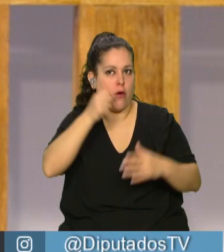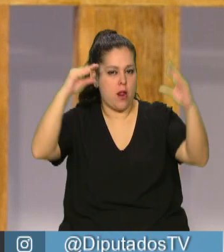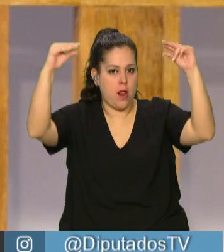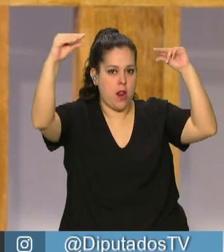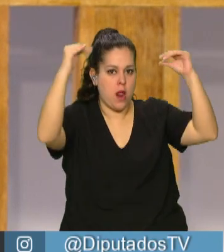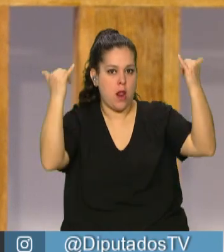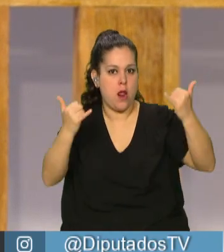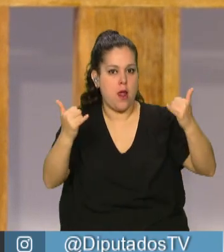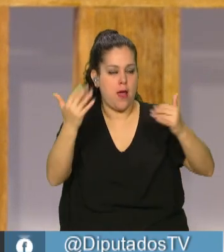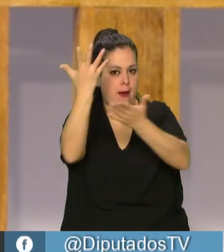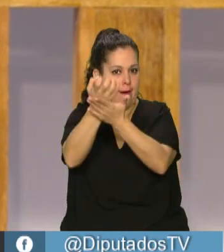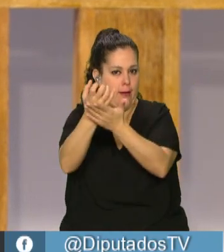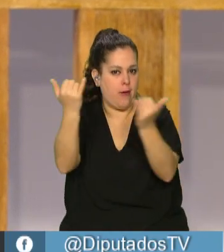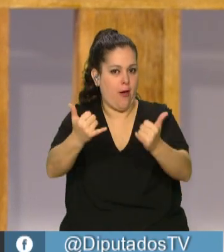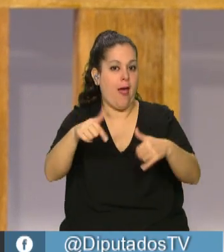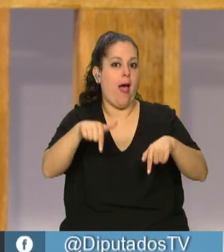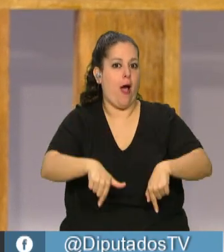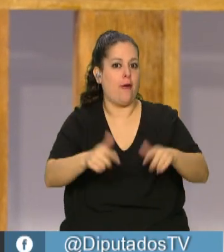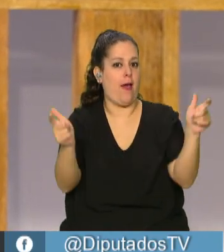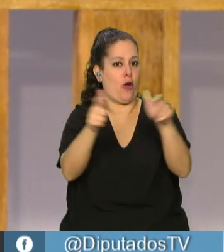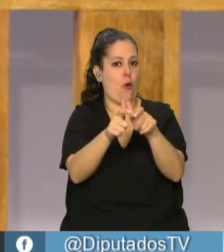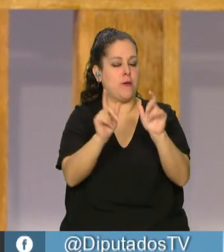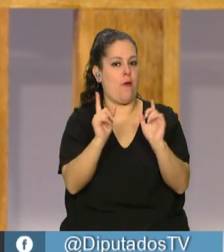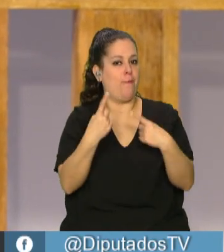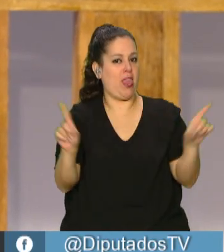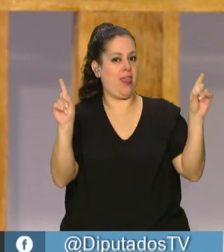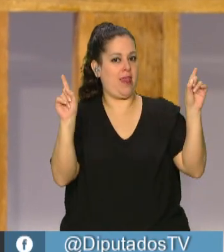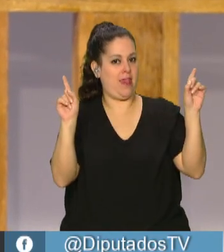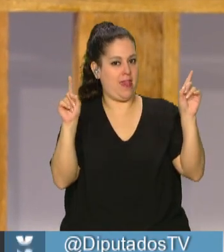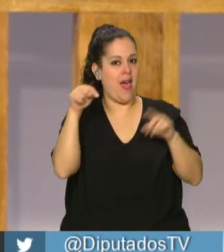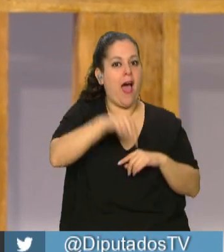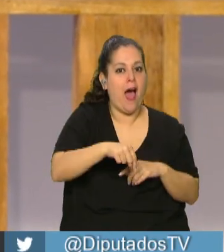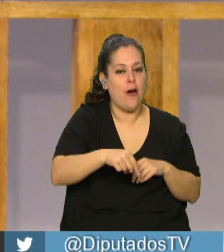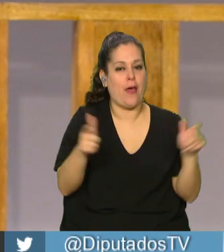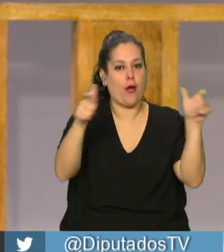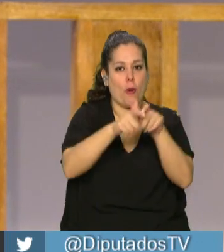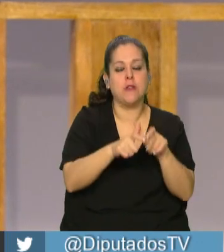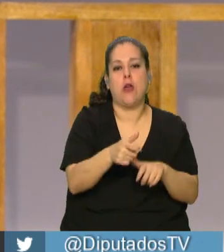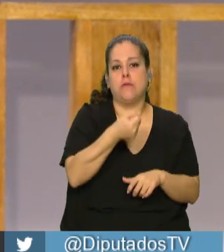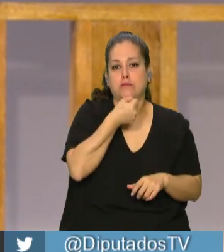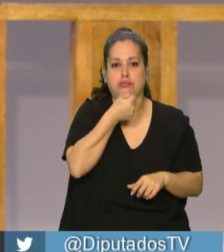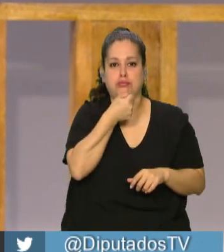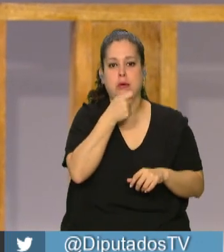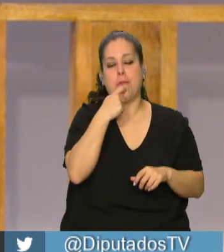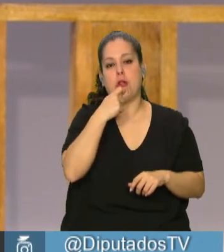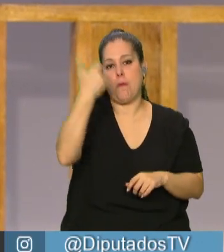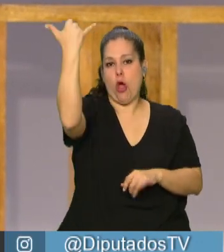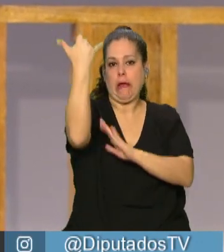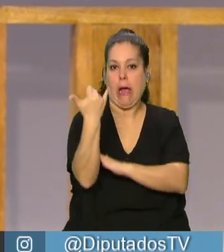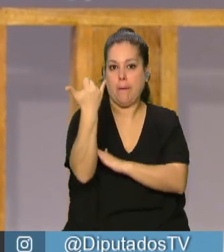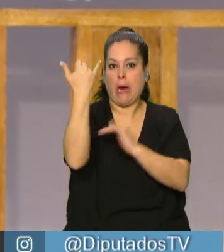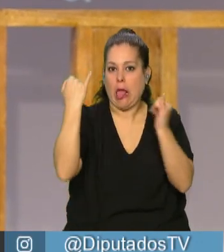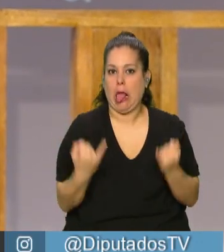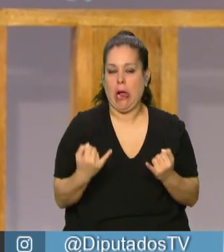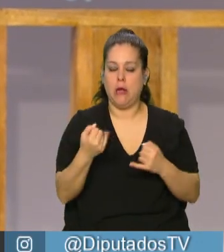en las reuniones de comisión se habla para la prensa, se habla, si tenés la suerte de que haya una cámara, hablan